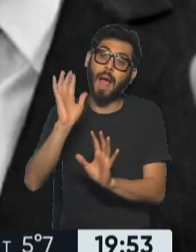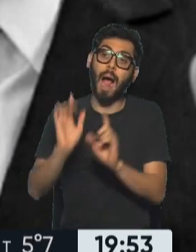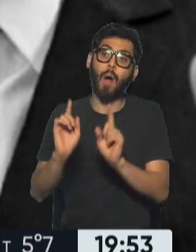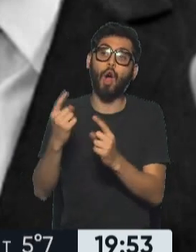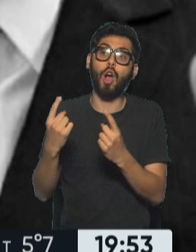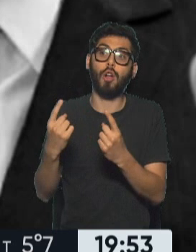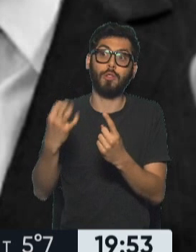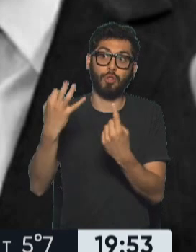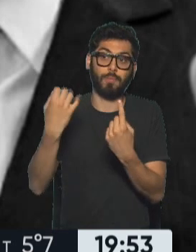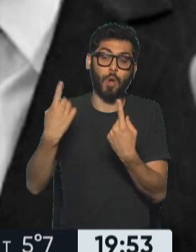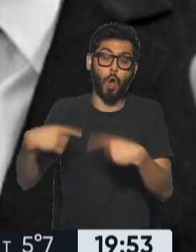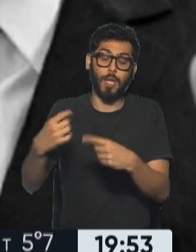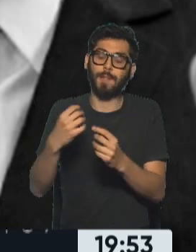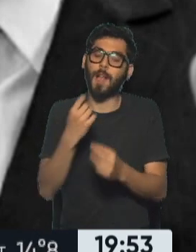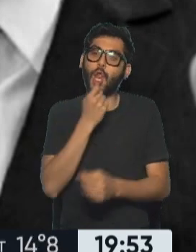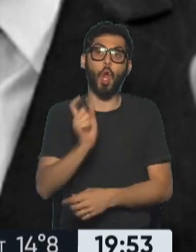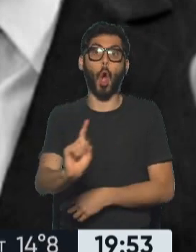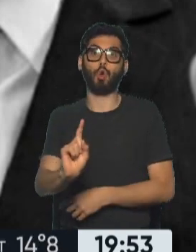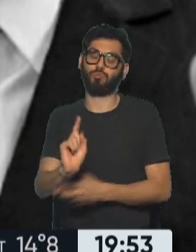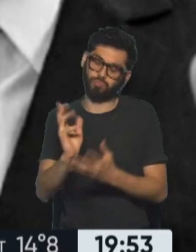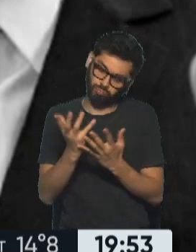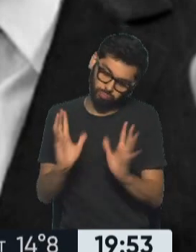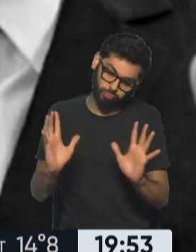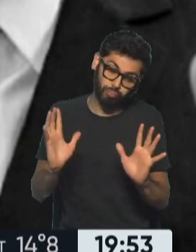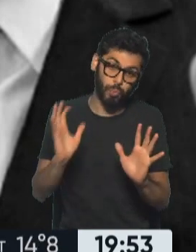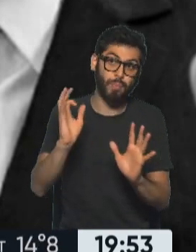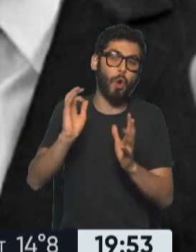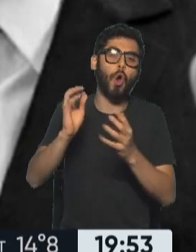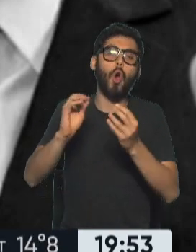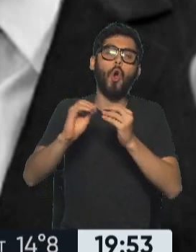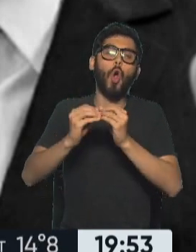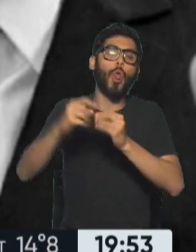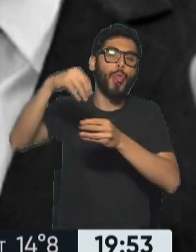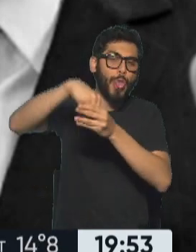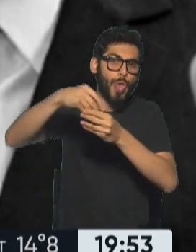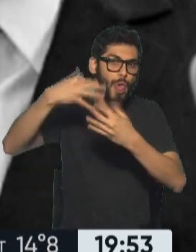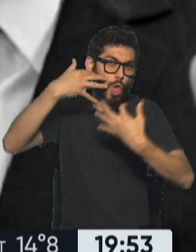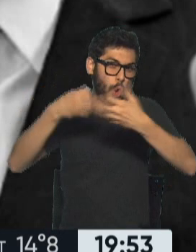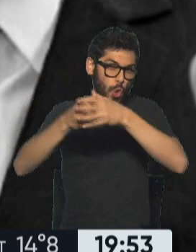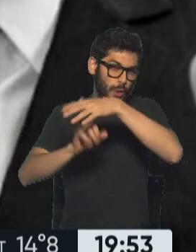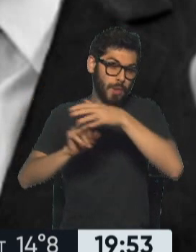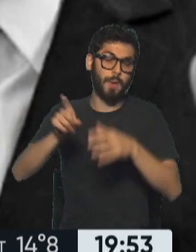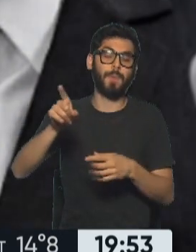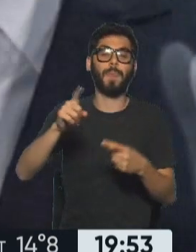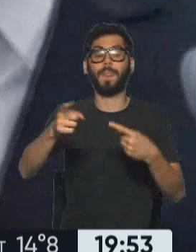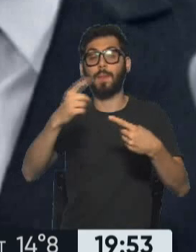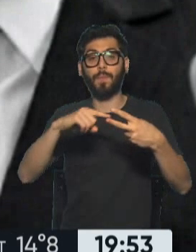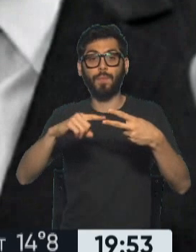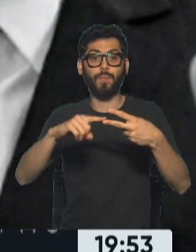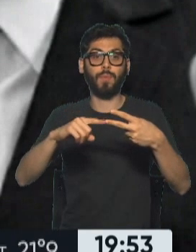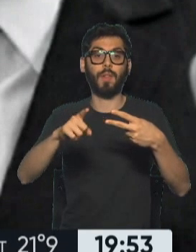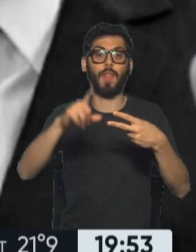disgustado mucho, sobre todo de los últimos acontecimientos que ocurrieron en la Corte. Vemos alguna otra declaración de Ricardo